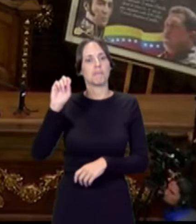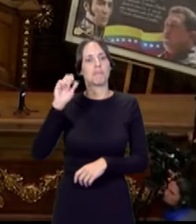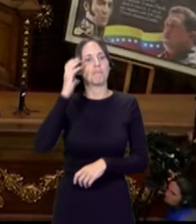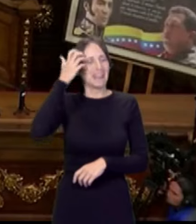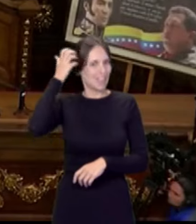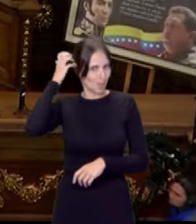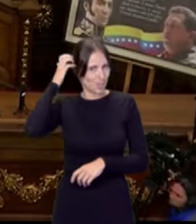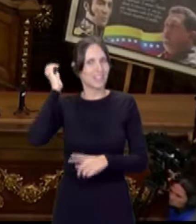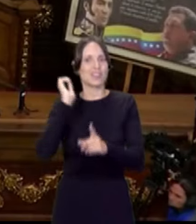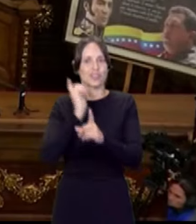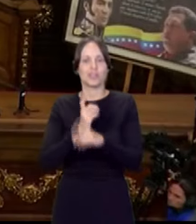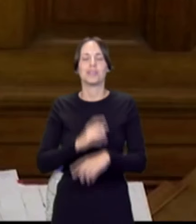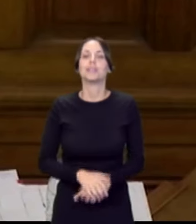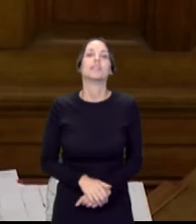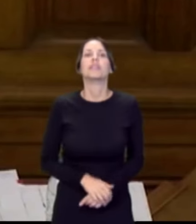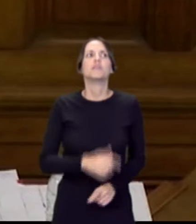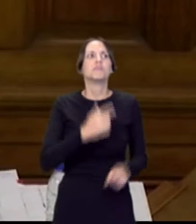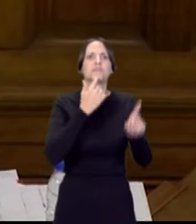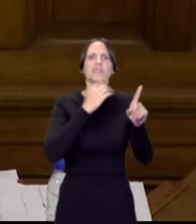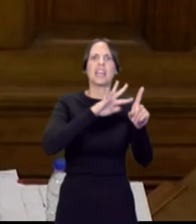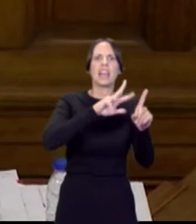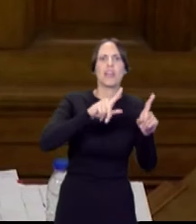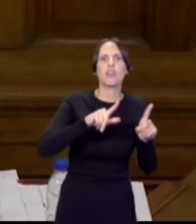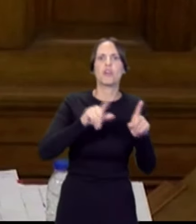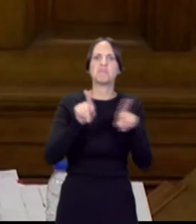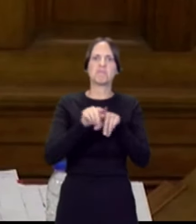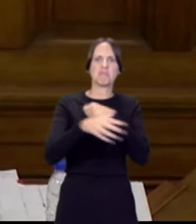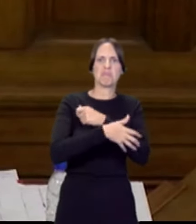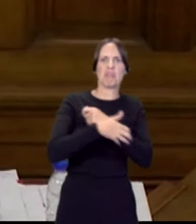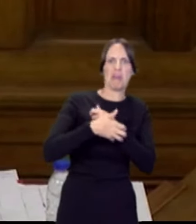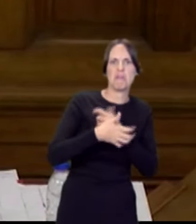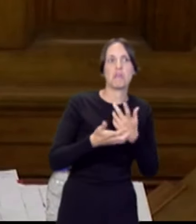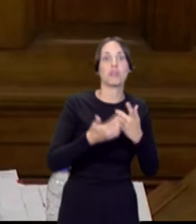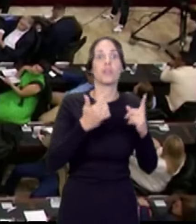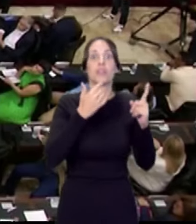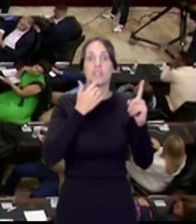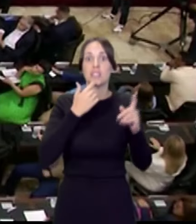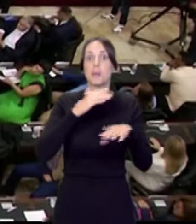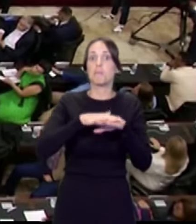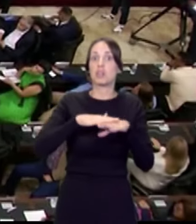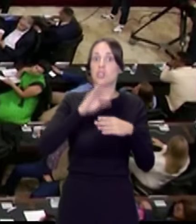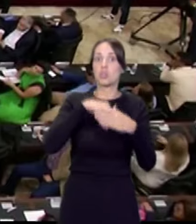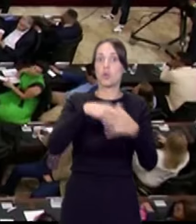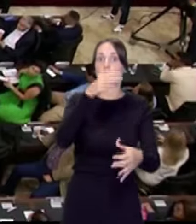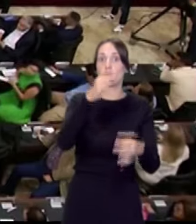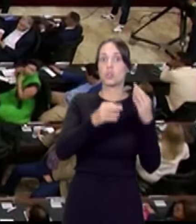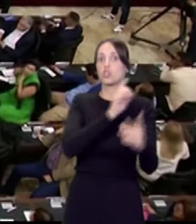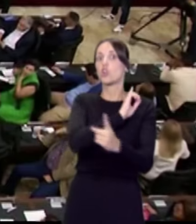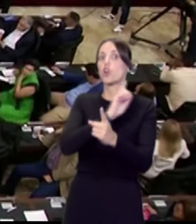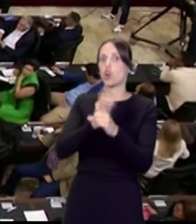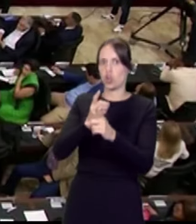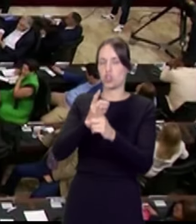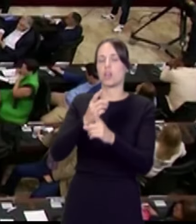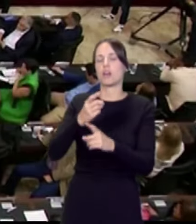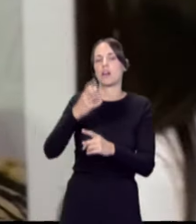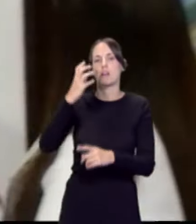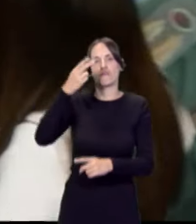Ladrón, vagabundo, son algunos de los últimos atributos que le dedica el ministro de Interior y Justicia de Venezuela al rey emérito Juan Carlos